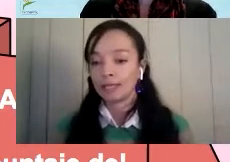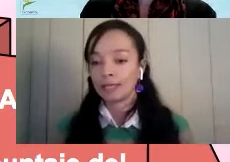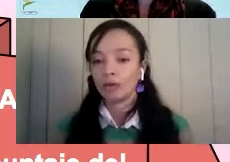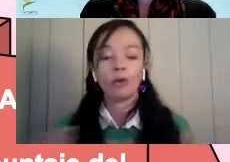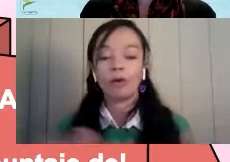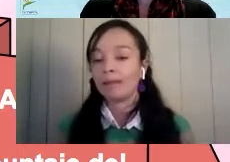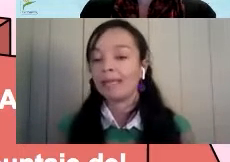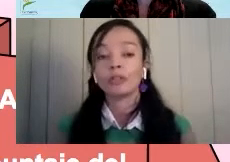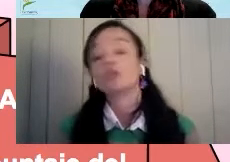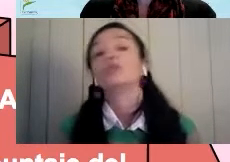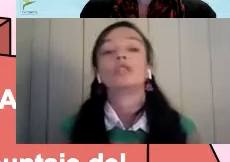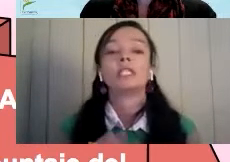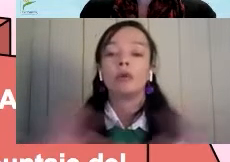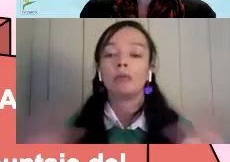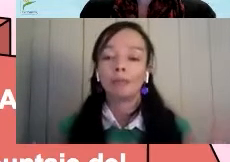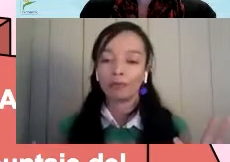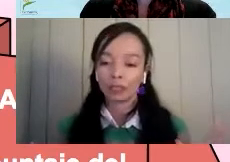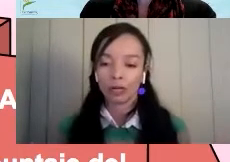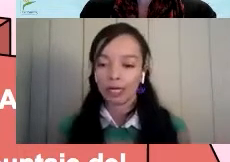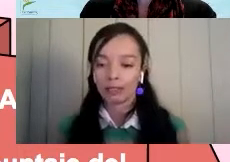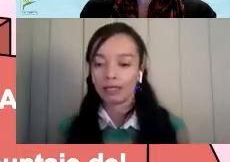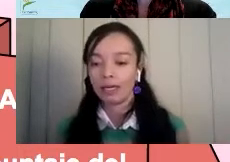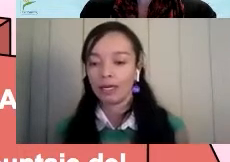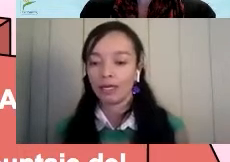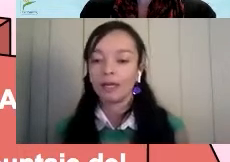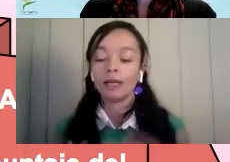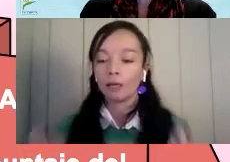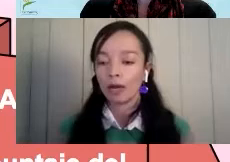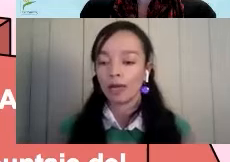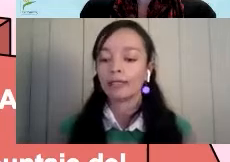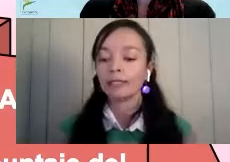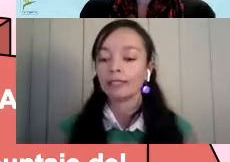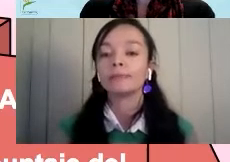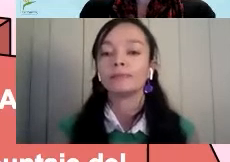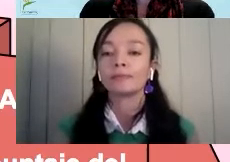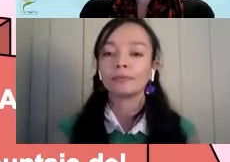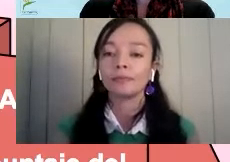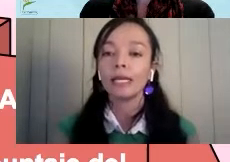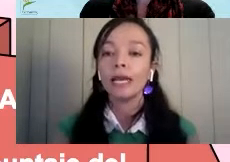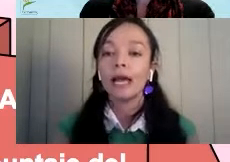fantástico. Pero la meta no es que ustedes se vuelvan profesionales en lenguaje de señas.